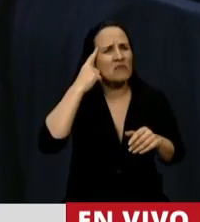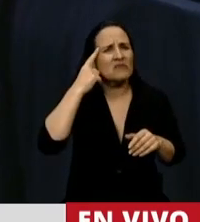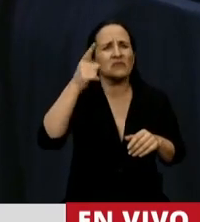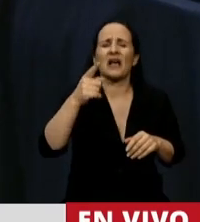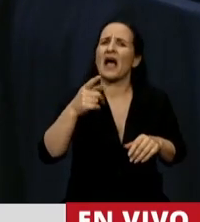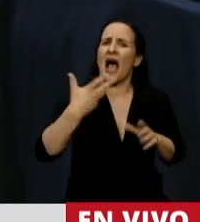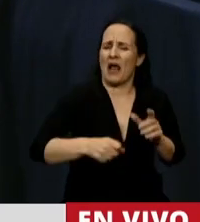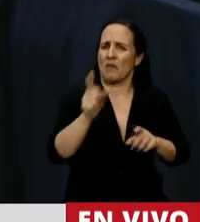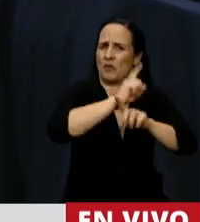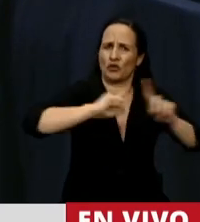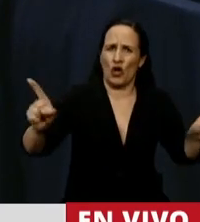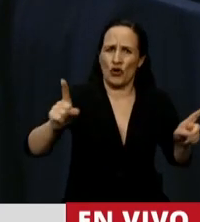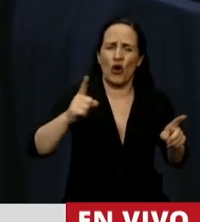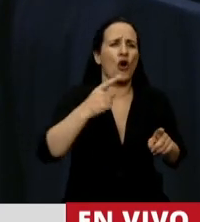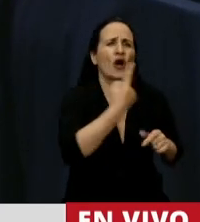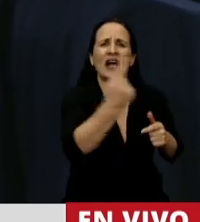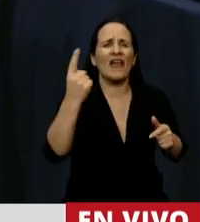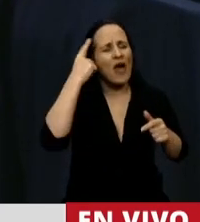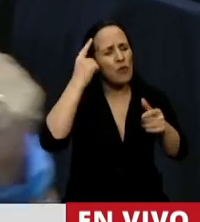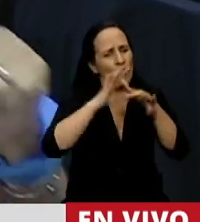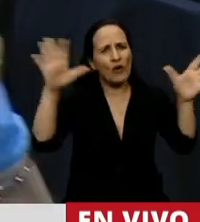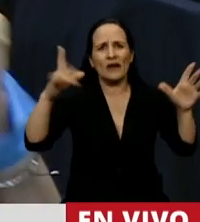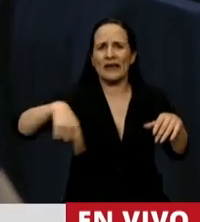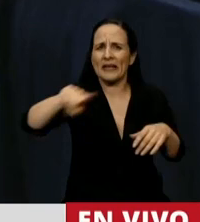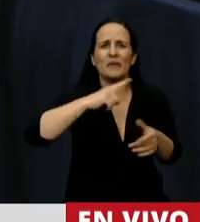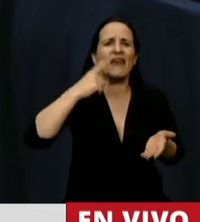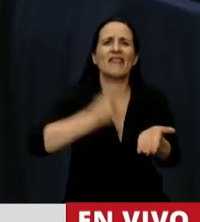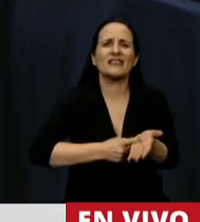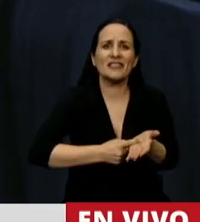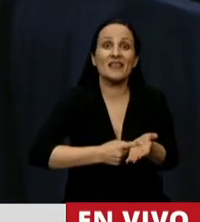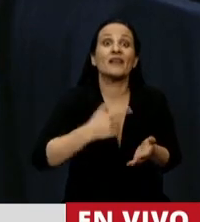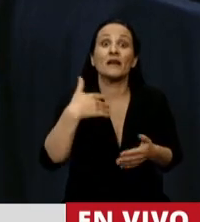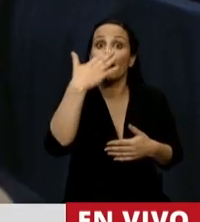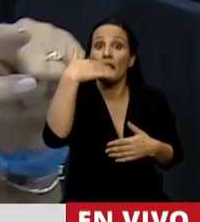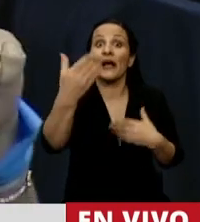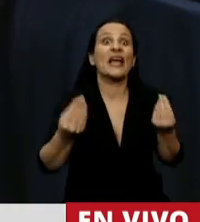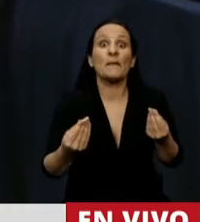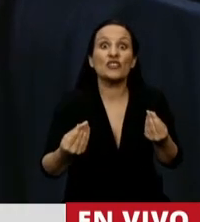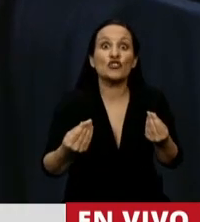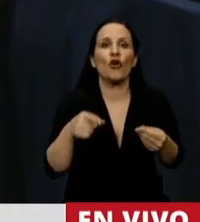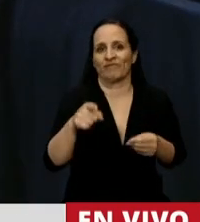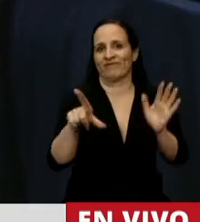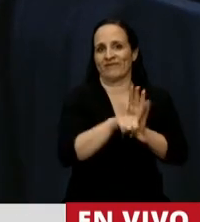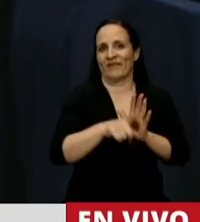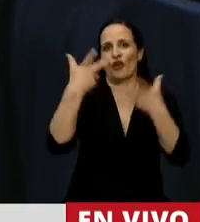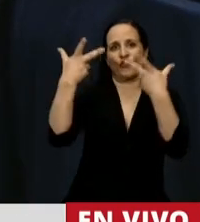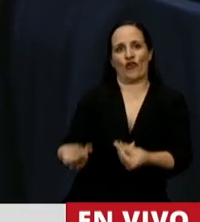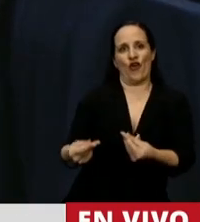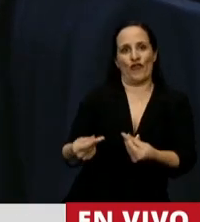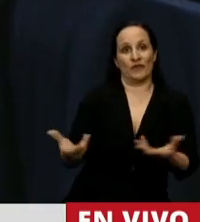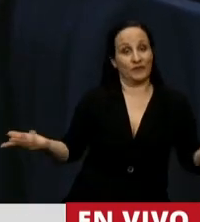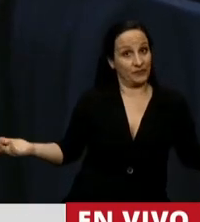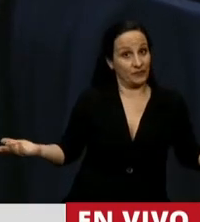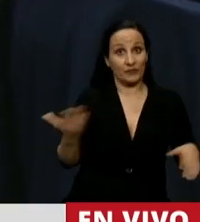aborto, libertad de conciencia para cada uno de tus diputados. ¿Y qué pasó? Se dijo no a esta ley. Señor